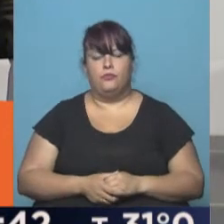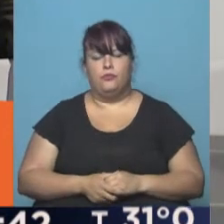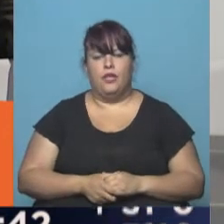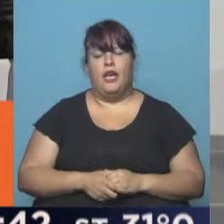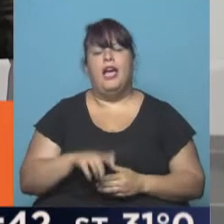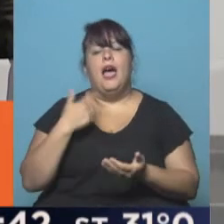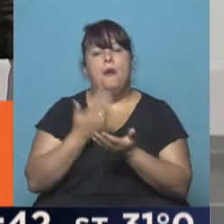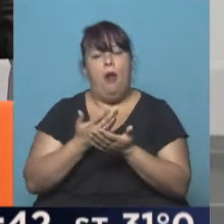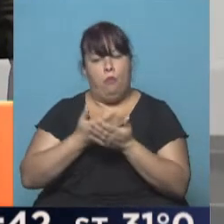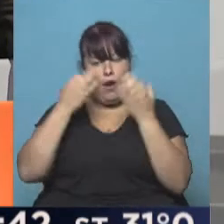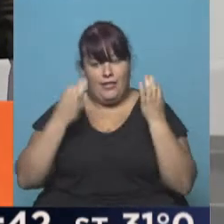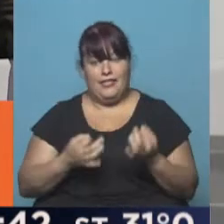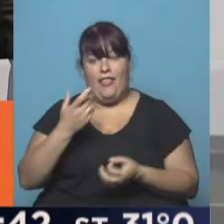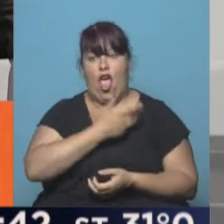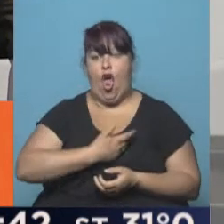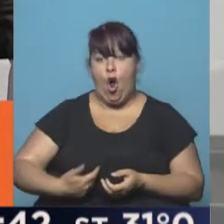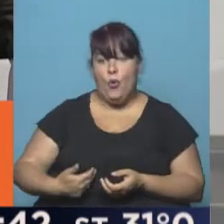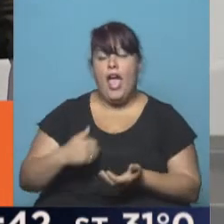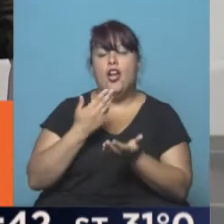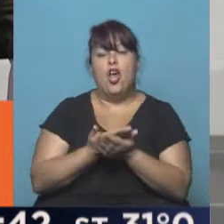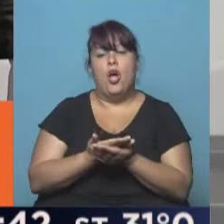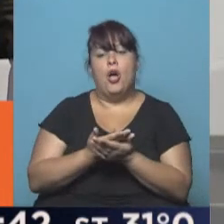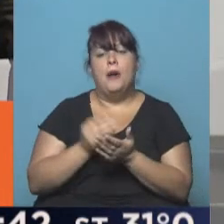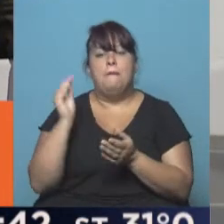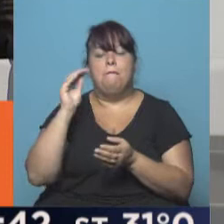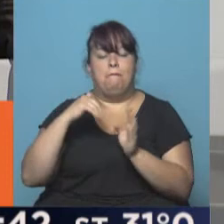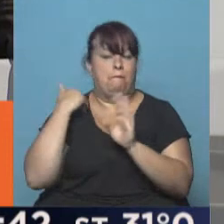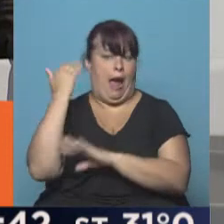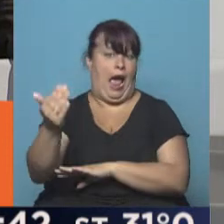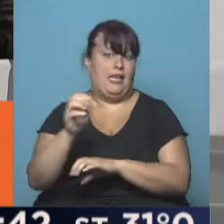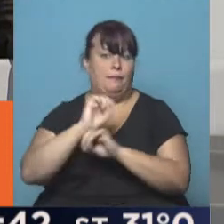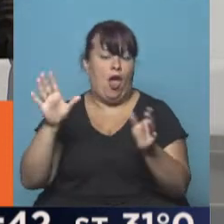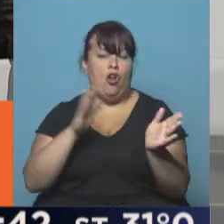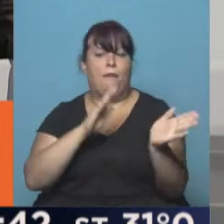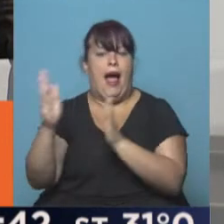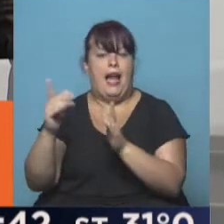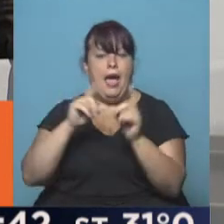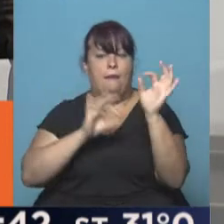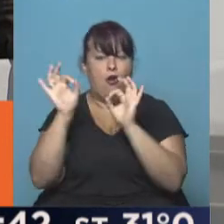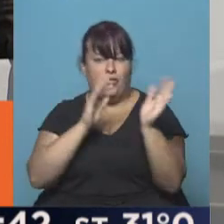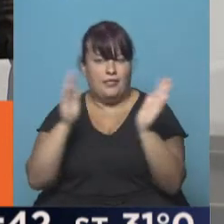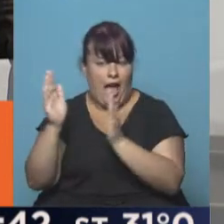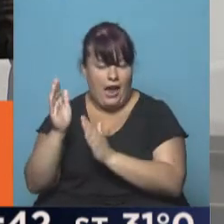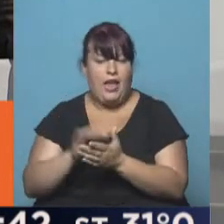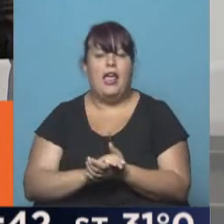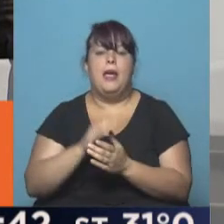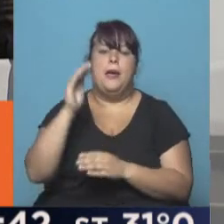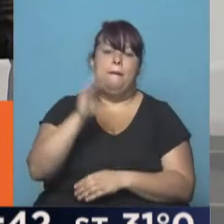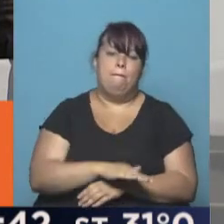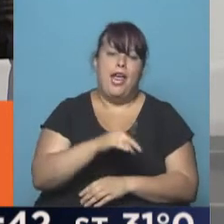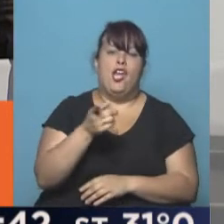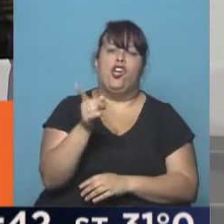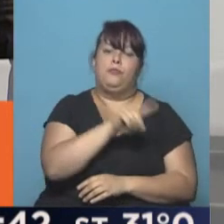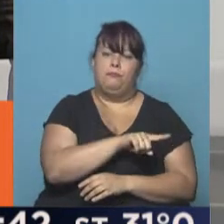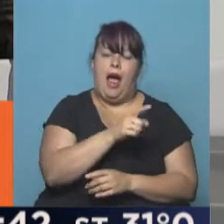donde la propuesta original del oficialismo era más agresiva en el corrimiento de la tabla, y menos